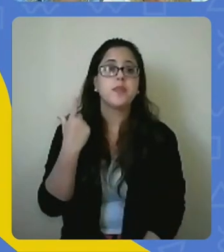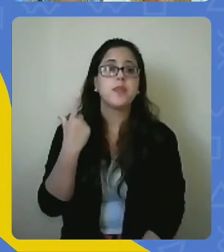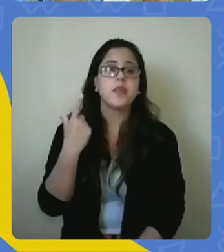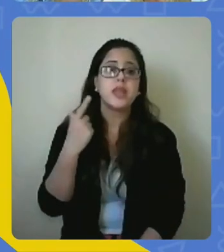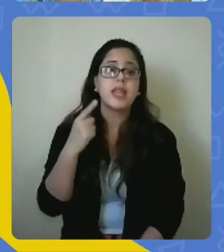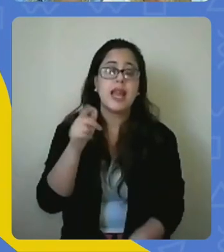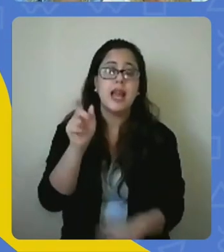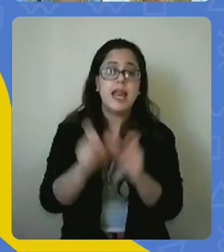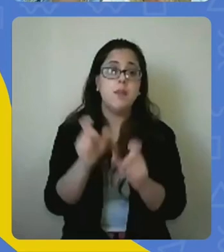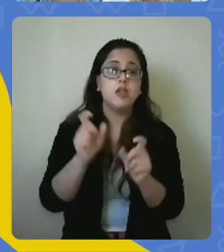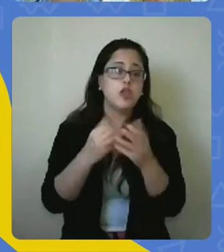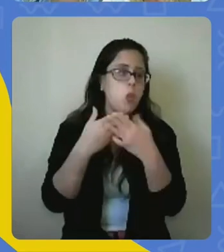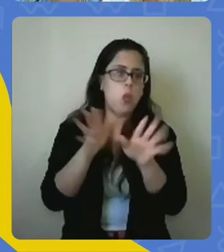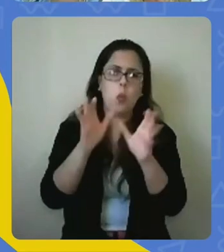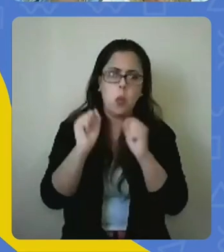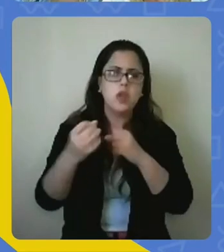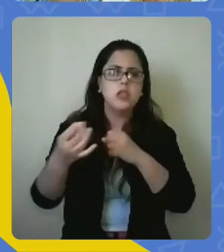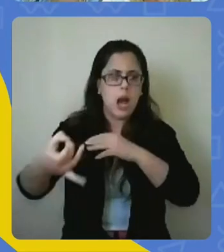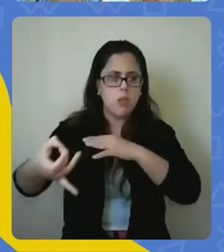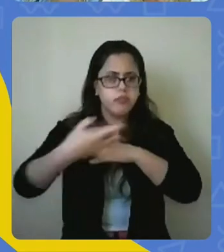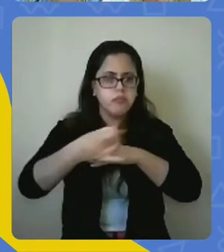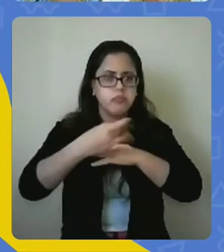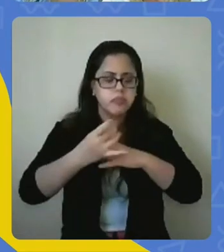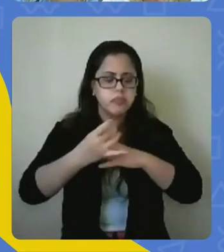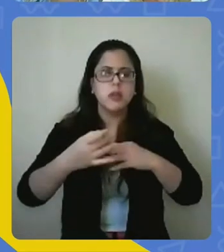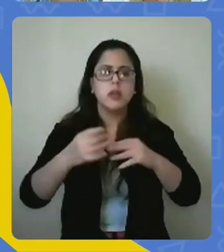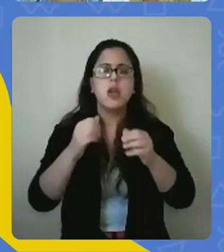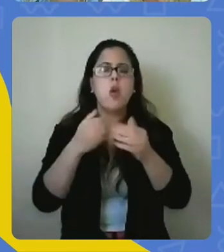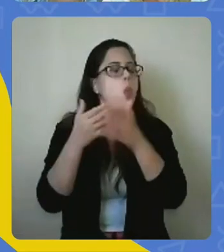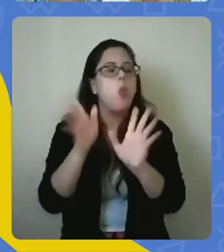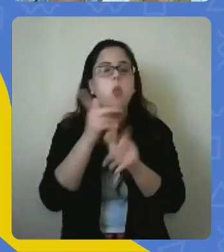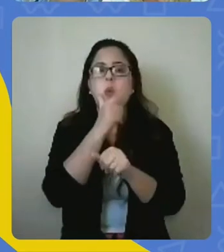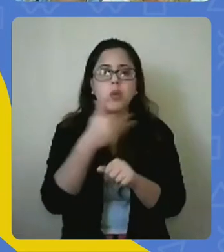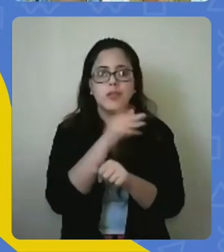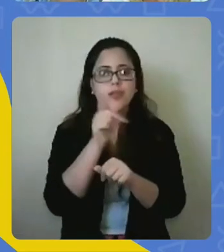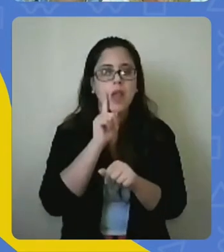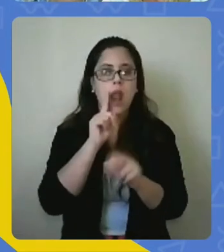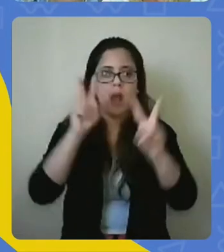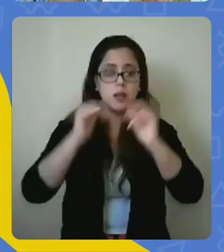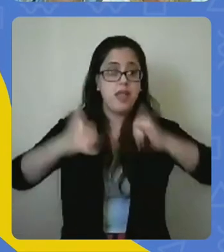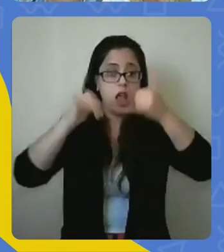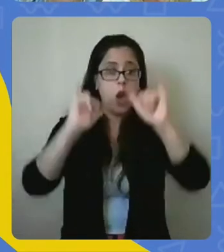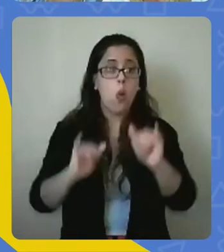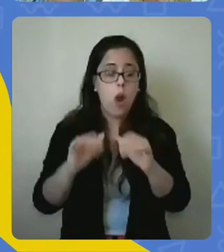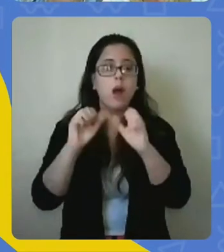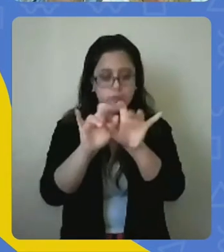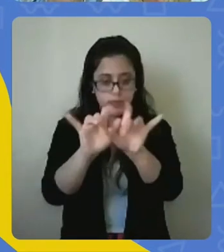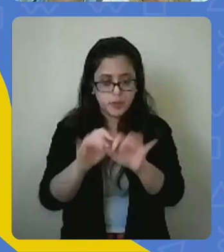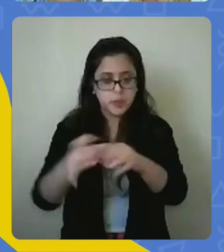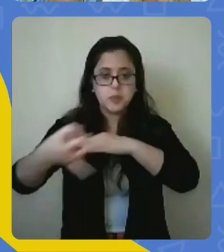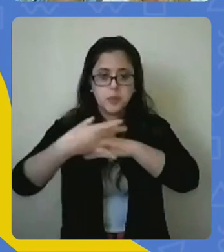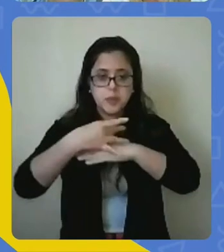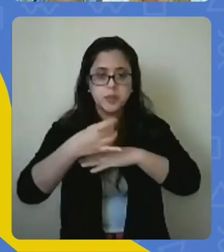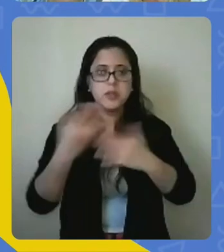ir escribiendo, de hecho. Cualquier consulta que tengan respecto a los juegos, nos pueden escribir a